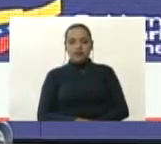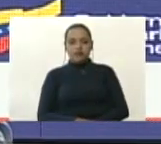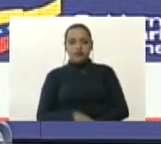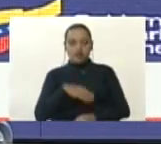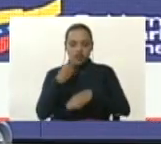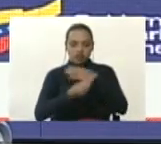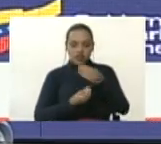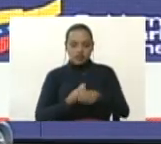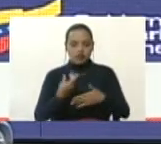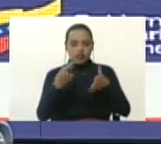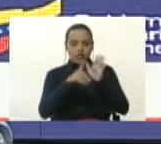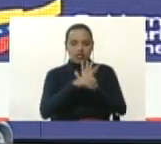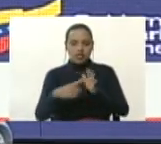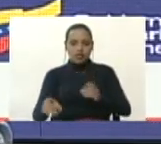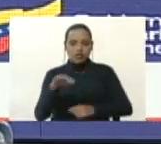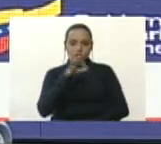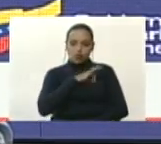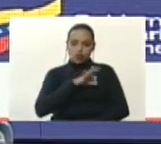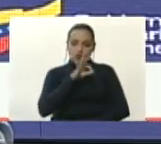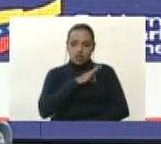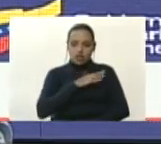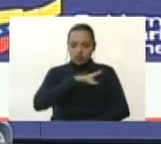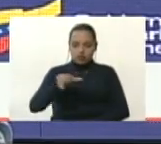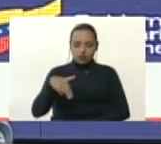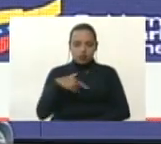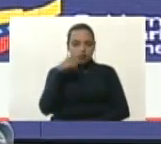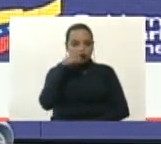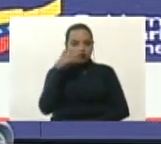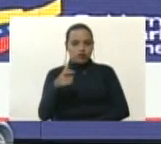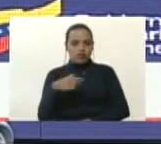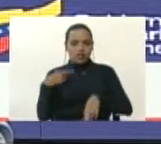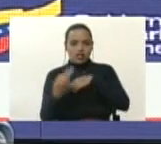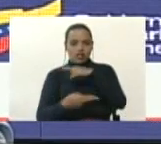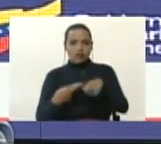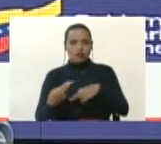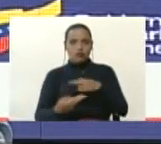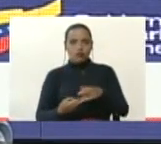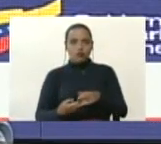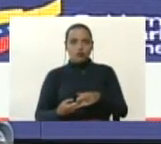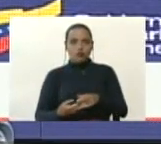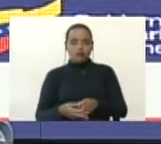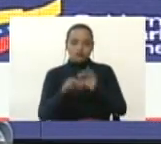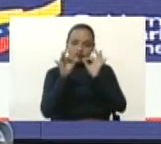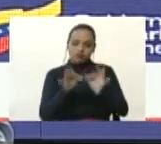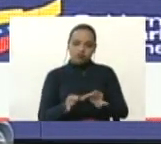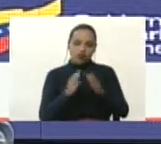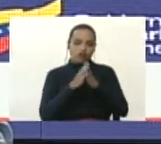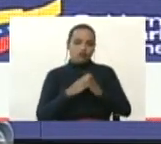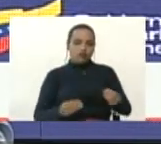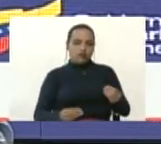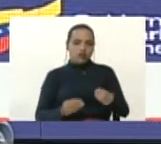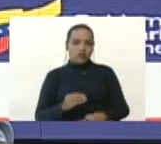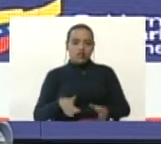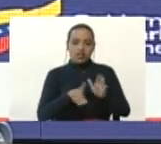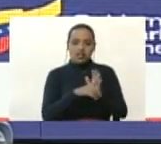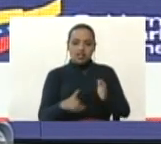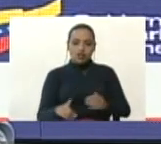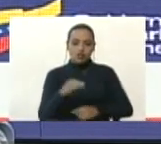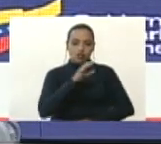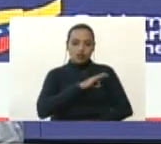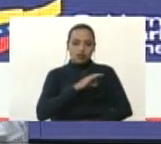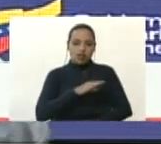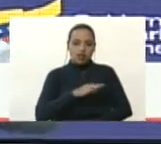establecimos los derechos sociales de nuestro pueblo y la revolución es la garantía total de que esos derechos sociales